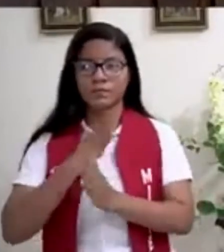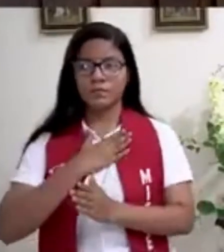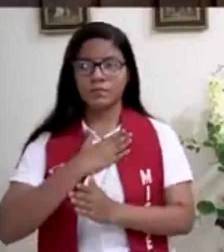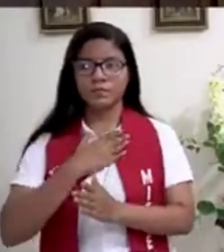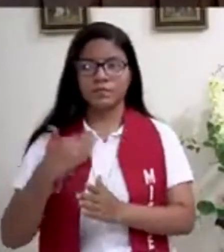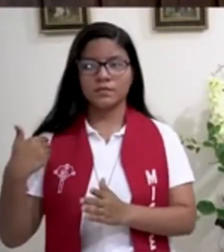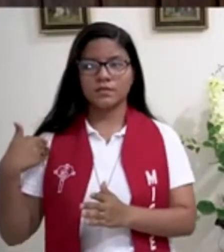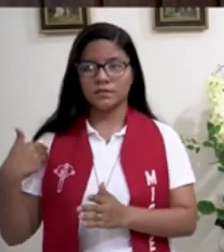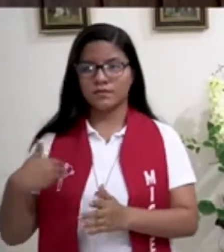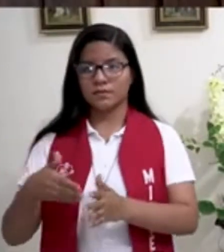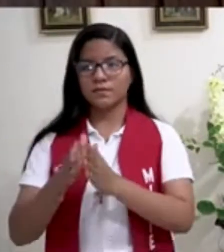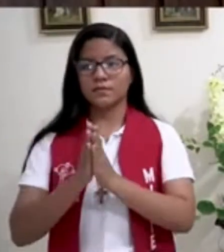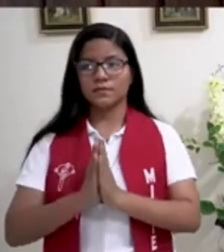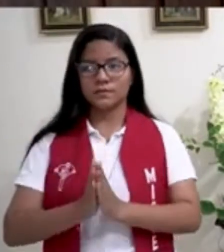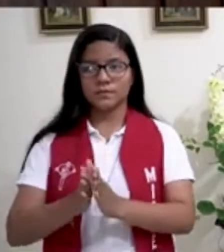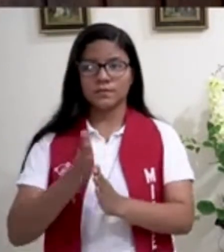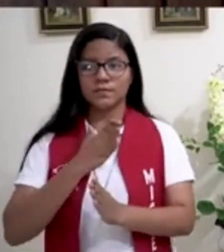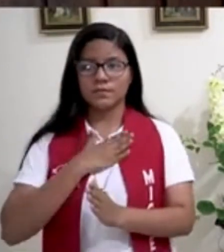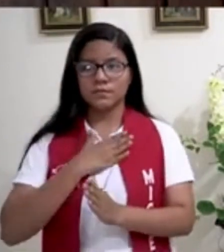ten piedad de